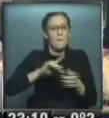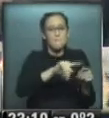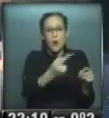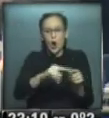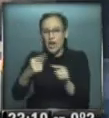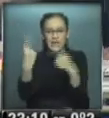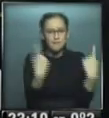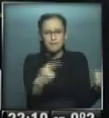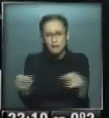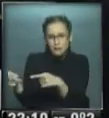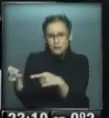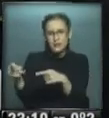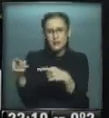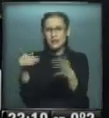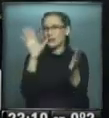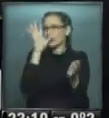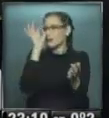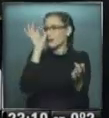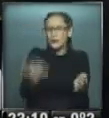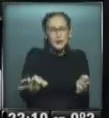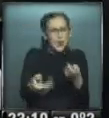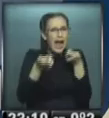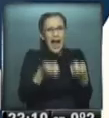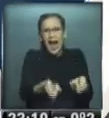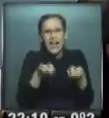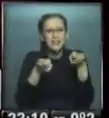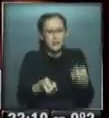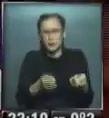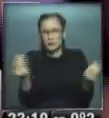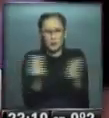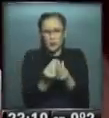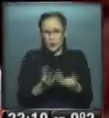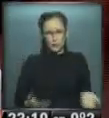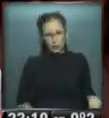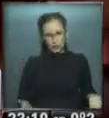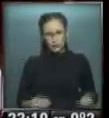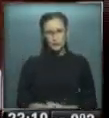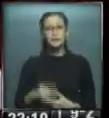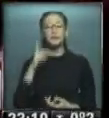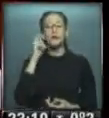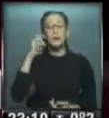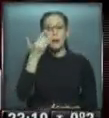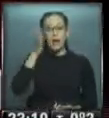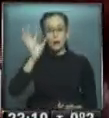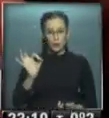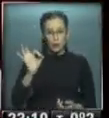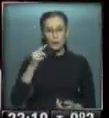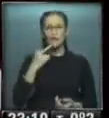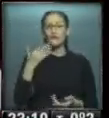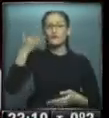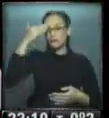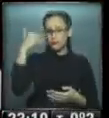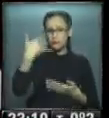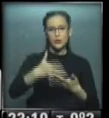obra pública, nunca he visto una cosa tan desprolija. El locutor Pablo García se presentó ante la justicia